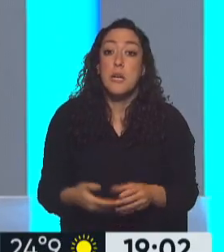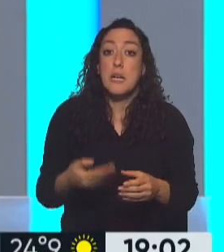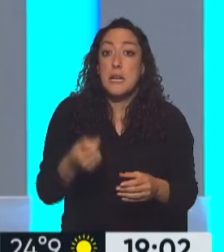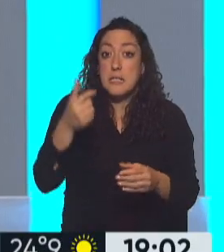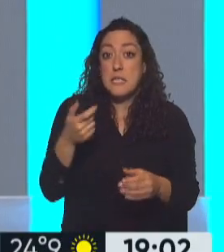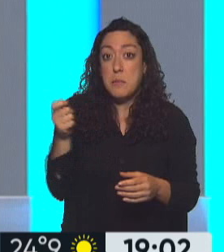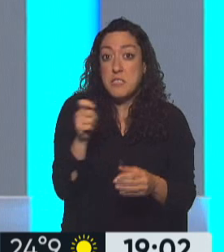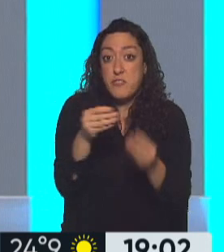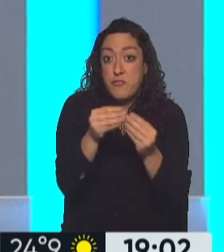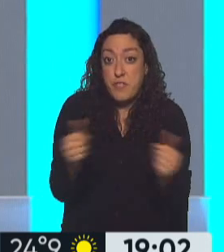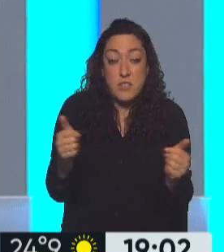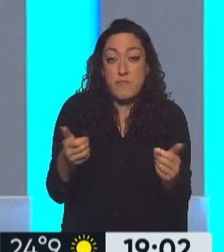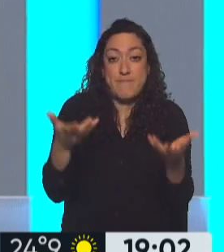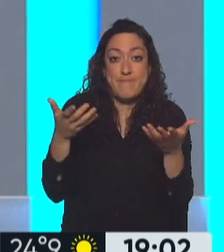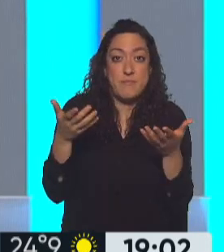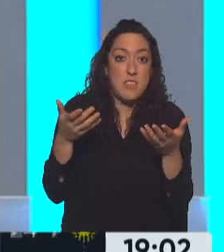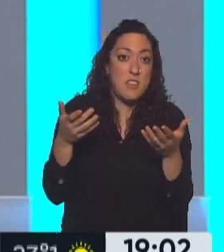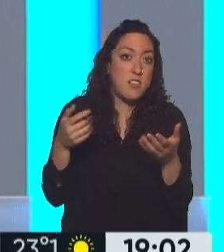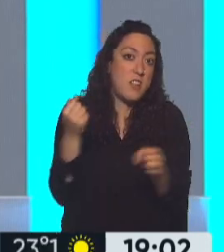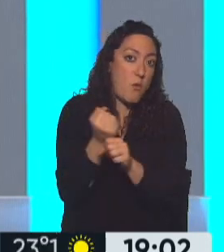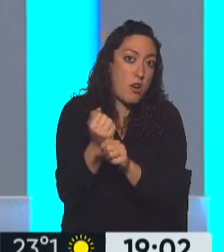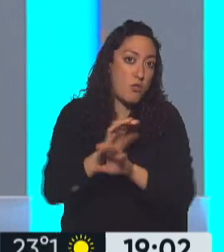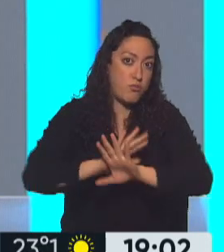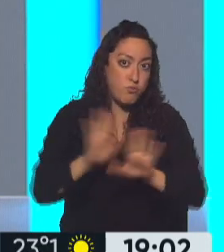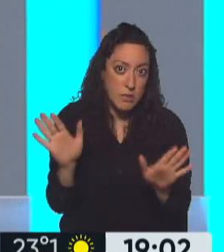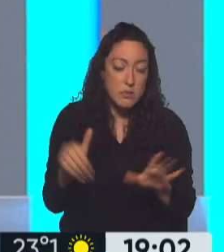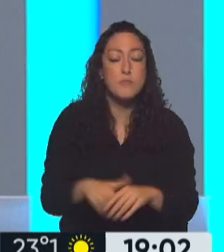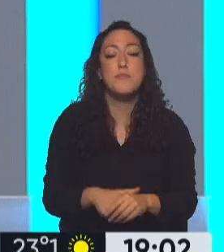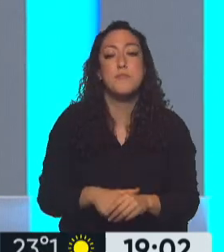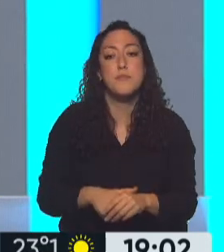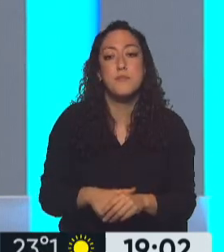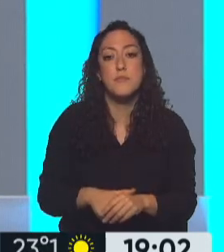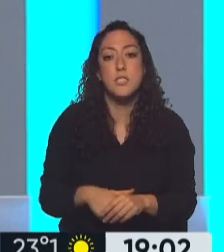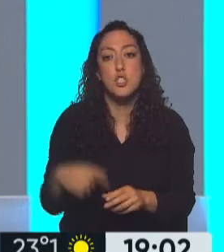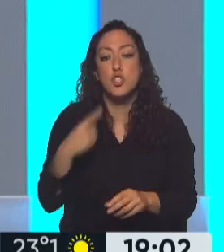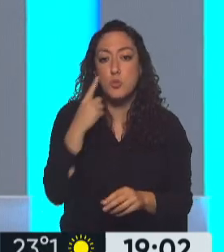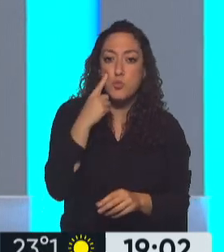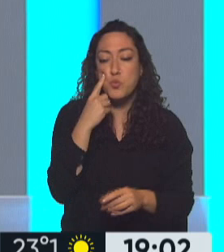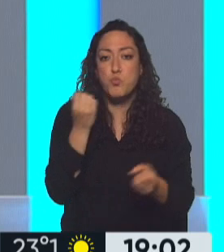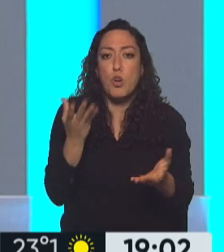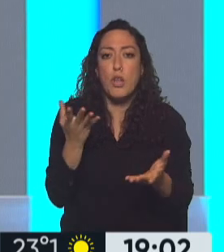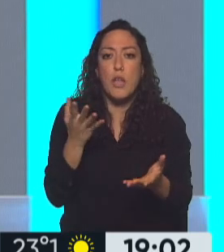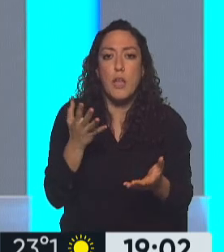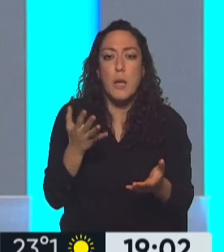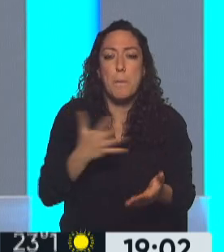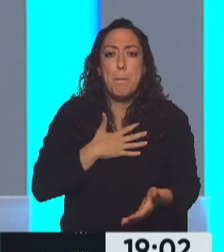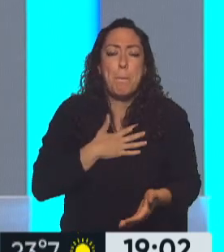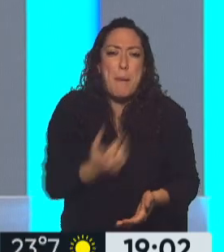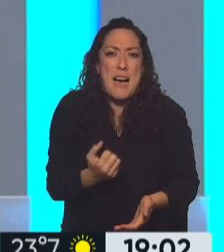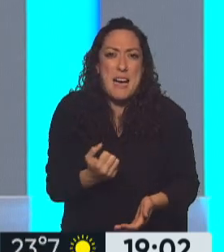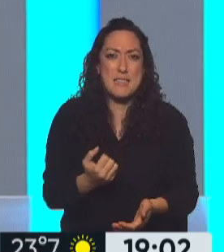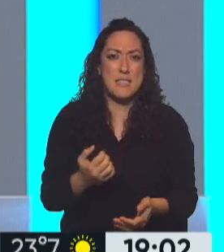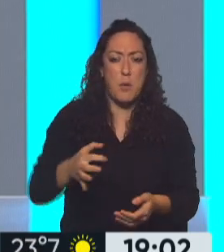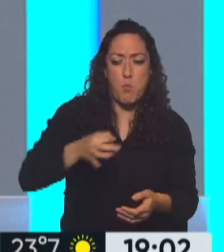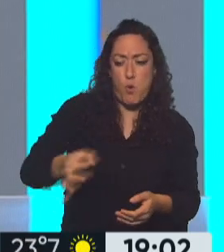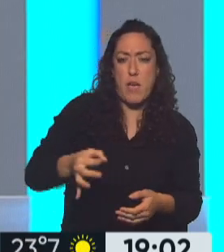fin de mes dejo de serlo pero lo soy por un prof amor a mi patria y a mi pueblo